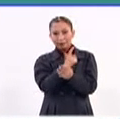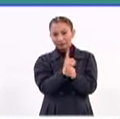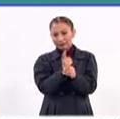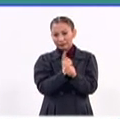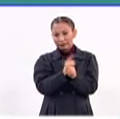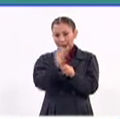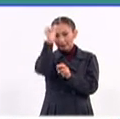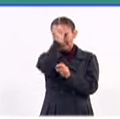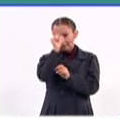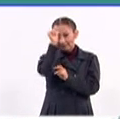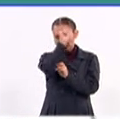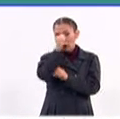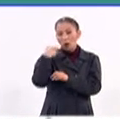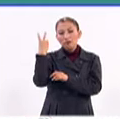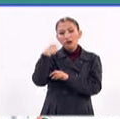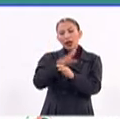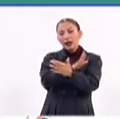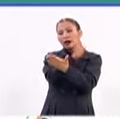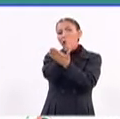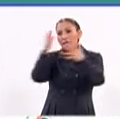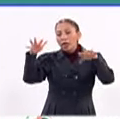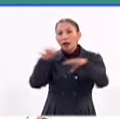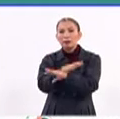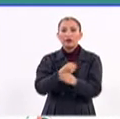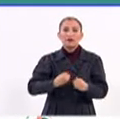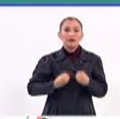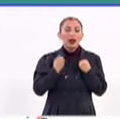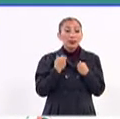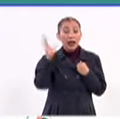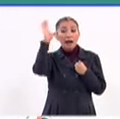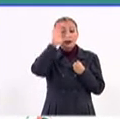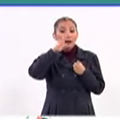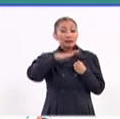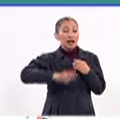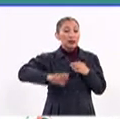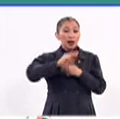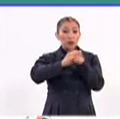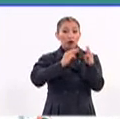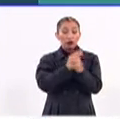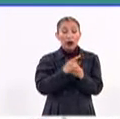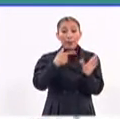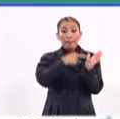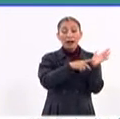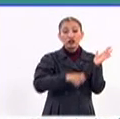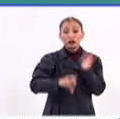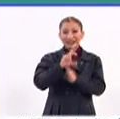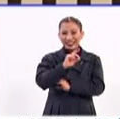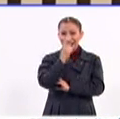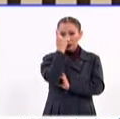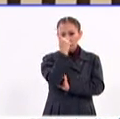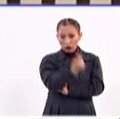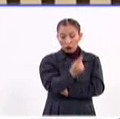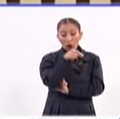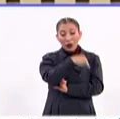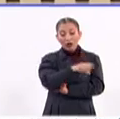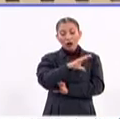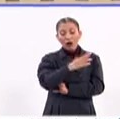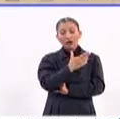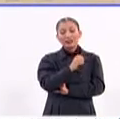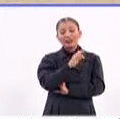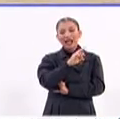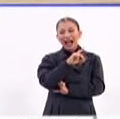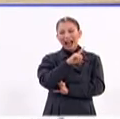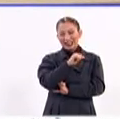carrera en el sacerdocio, un viaje cambió el rumbo de su vida y de la ciencia en todo el mundo. En 1831, cuando Charles